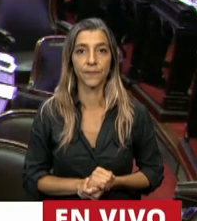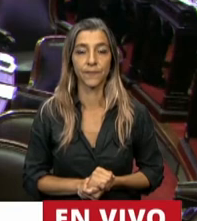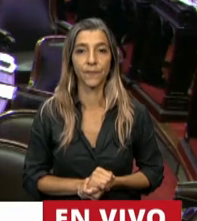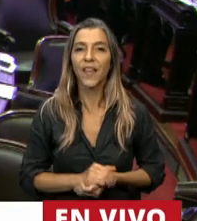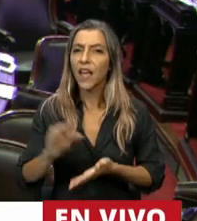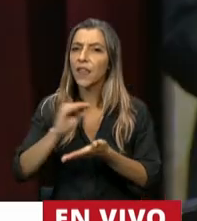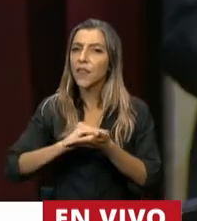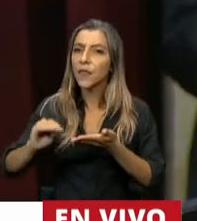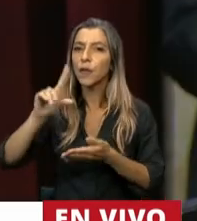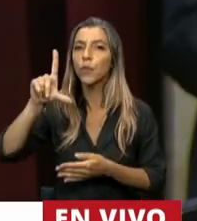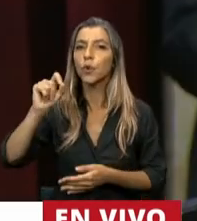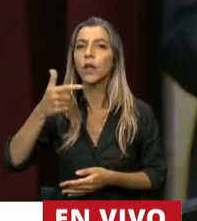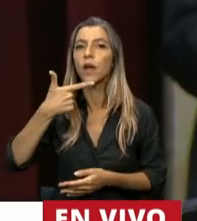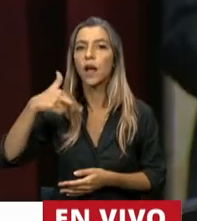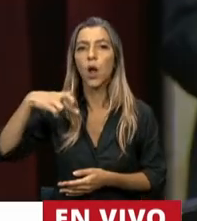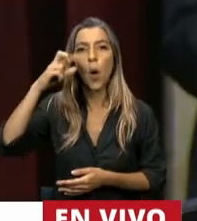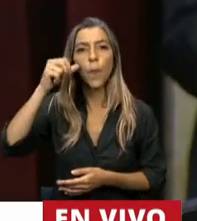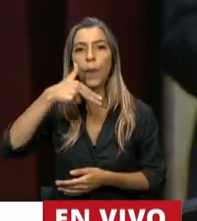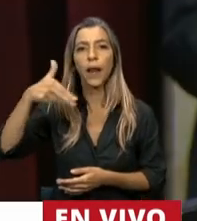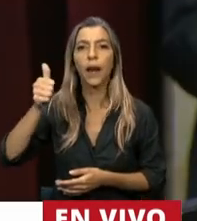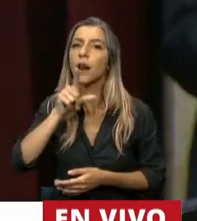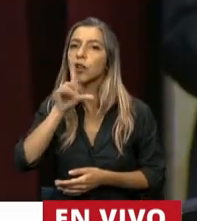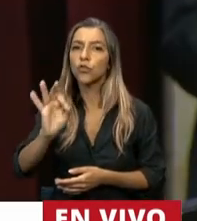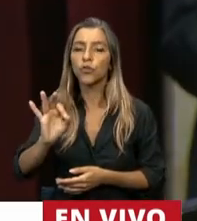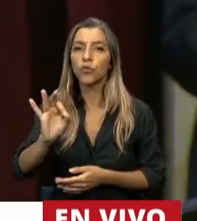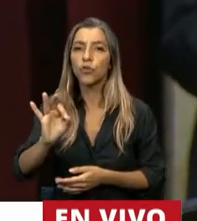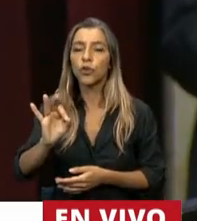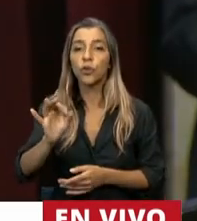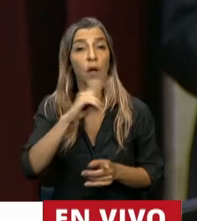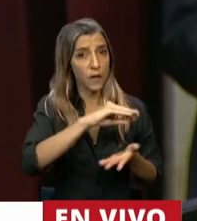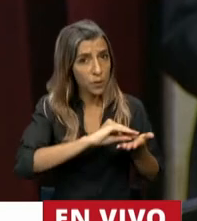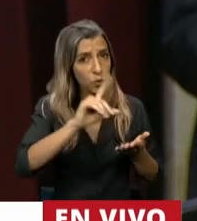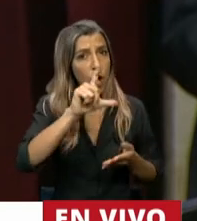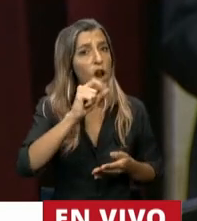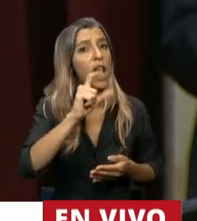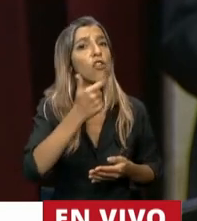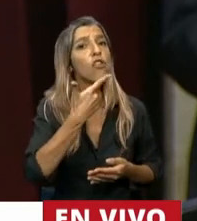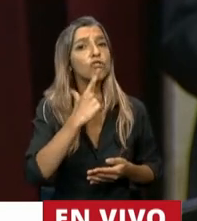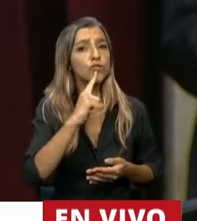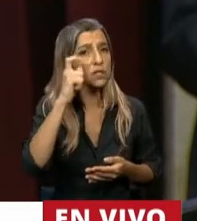Diputada Lospenato. Lacoste Jorge.